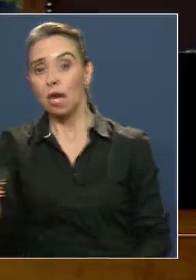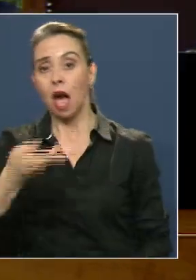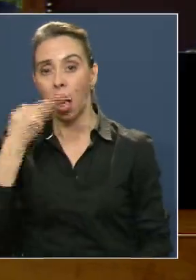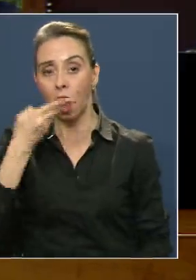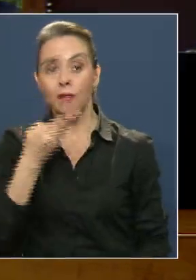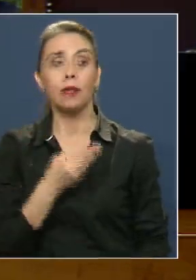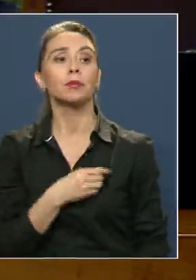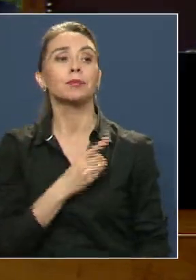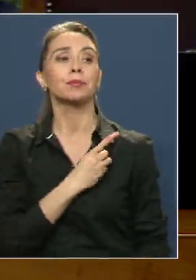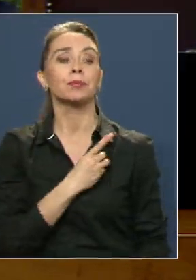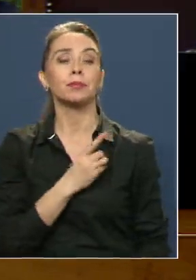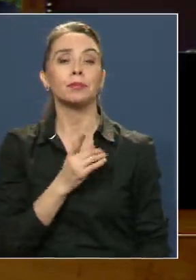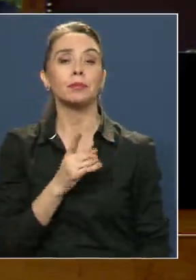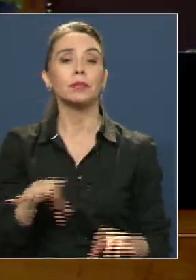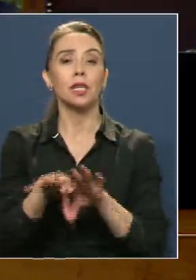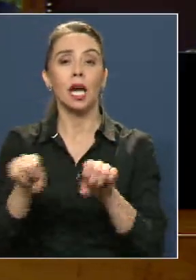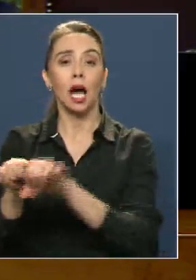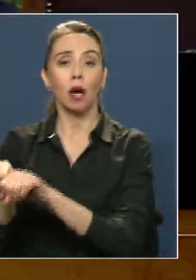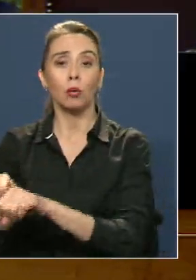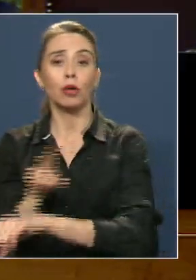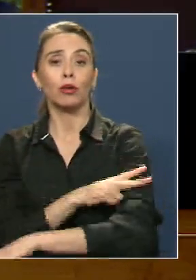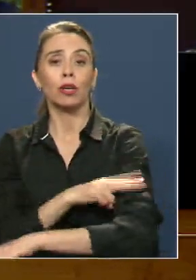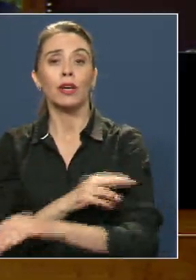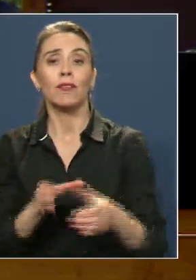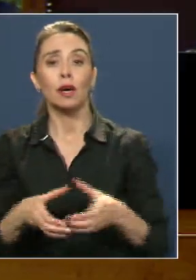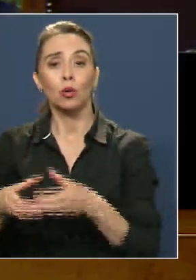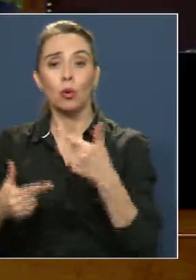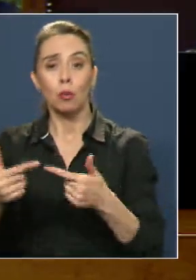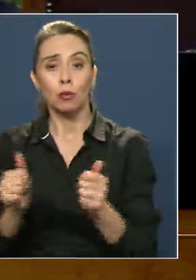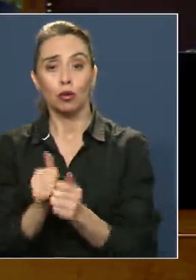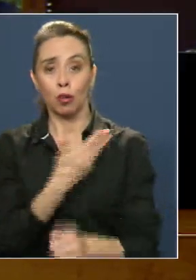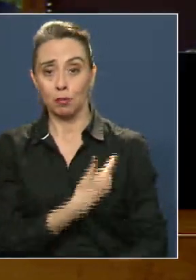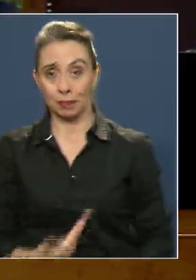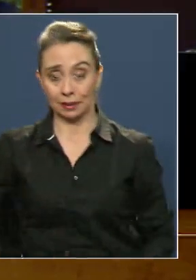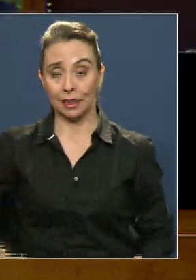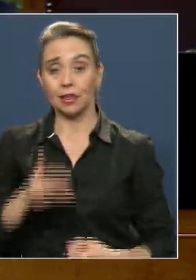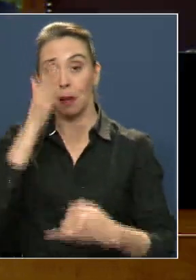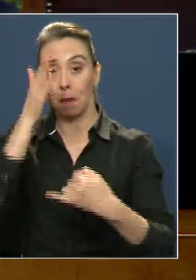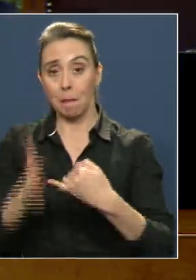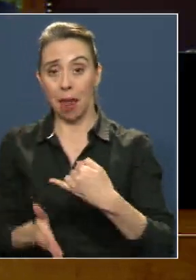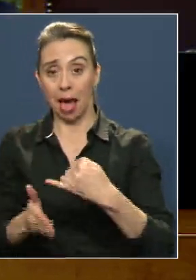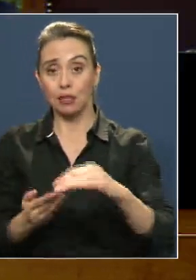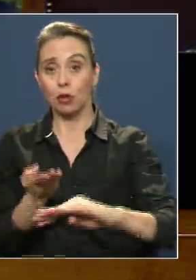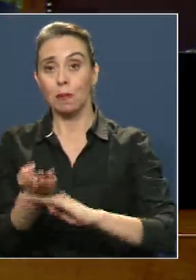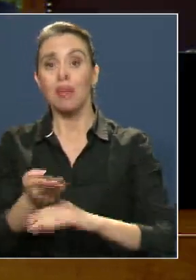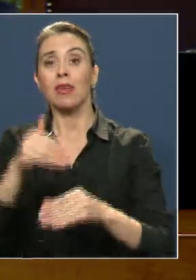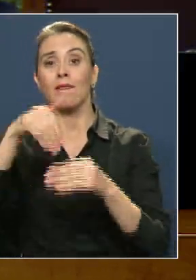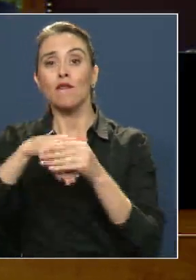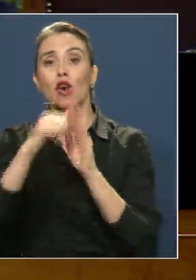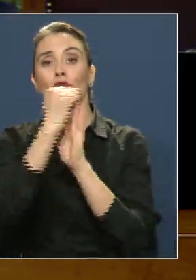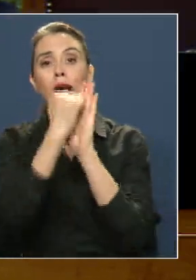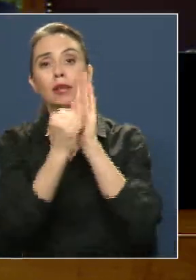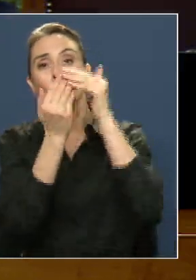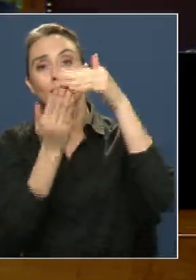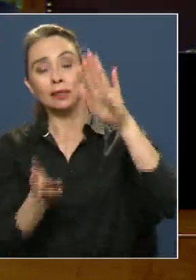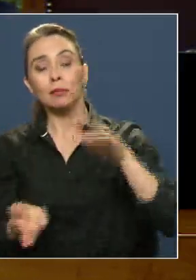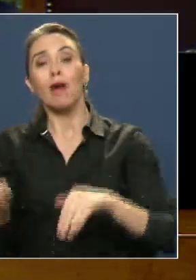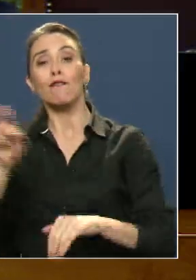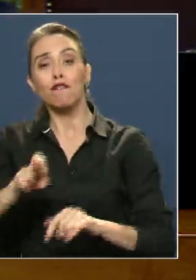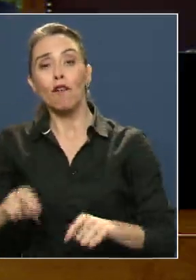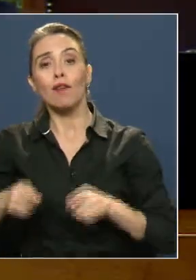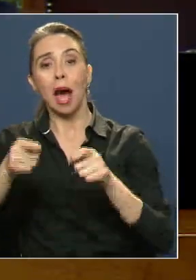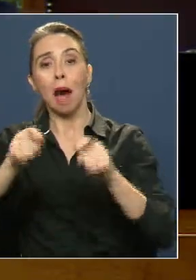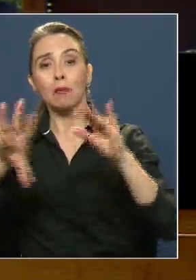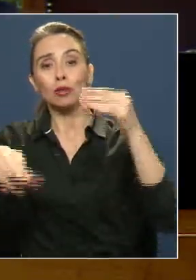De conformidad a los acuerdos adoptados hoy por los comités parlamentarios, el plazo para solicitar votación separada y renovar las